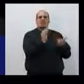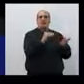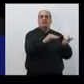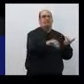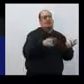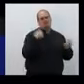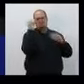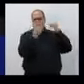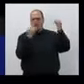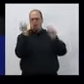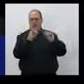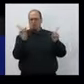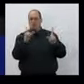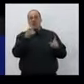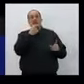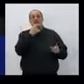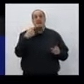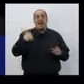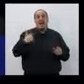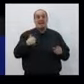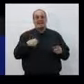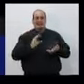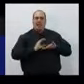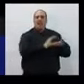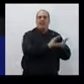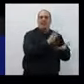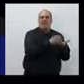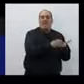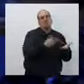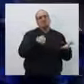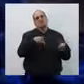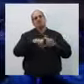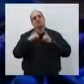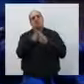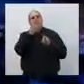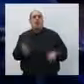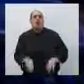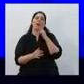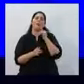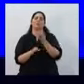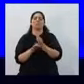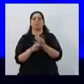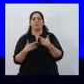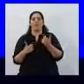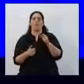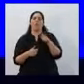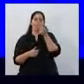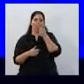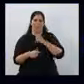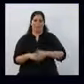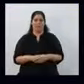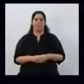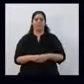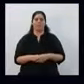que el argentina amplió derechos hizo una mejor sociedad yo voy a hacer eso muchas gracias a todos los candidatos mauricio macri